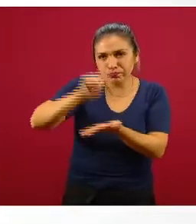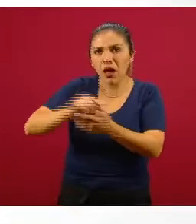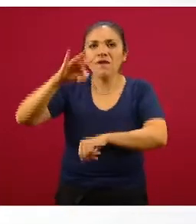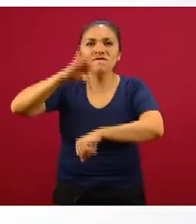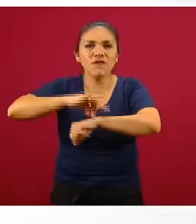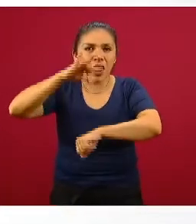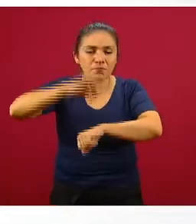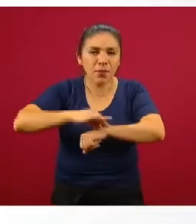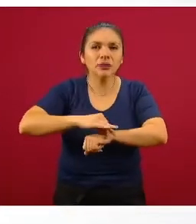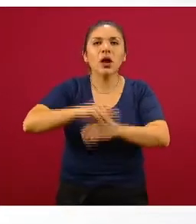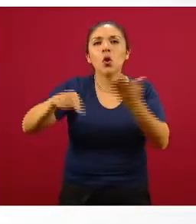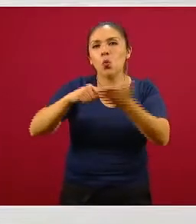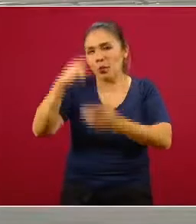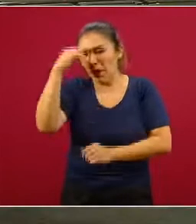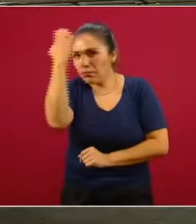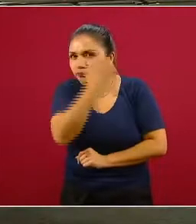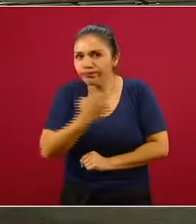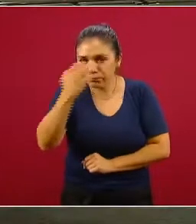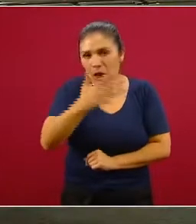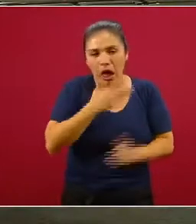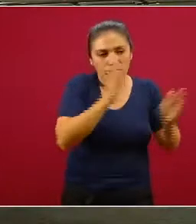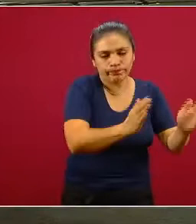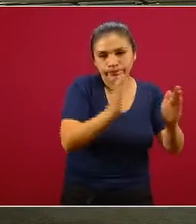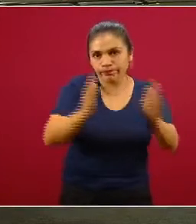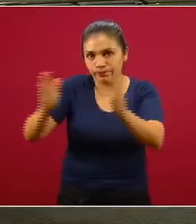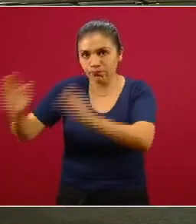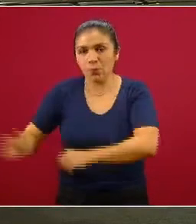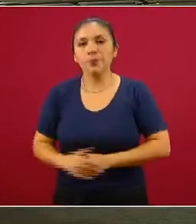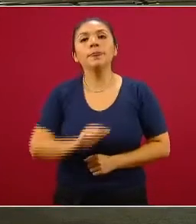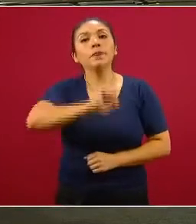de diagnóstico. La siguiente, por favor.